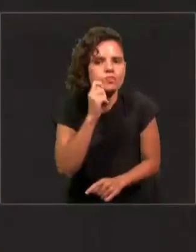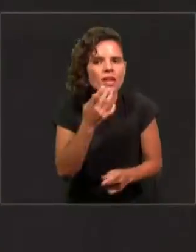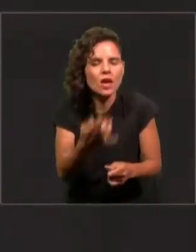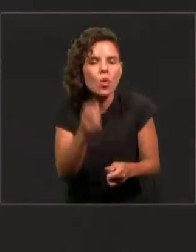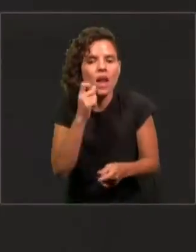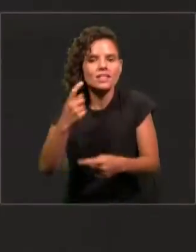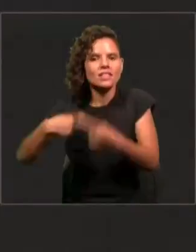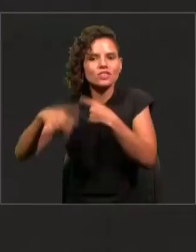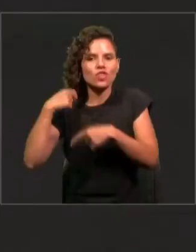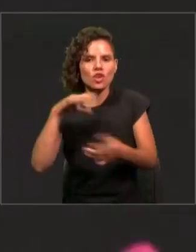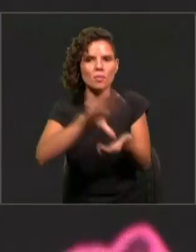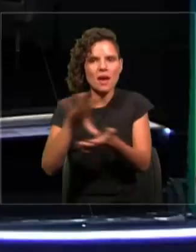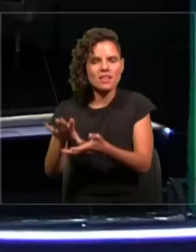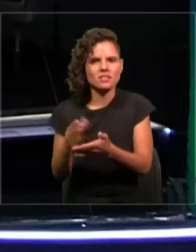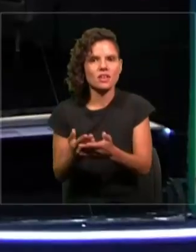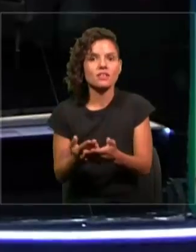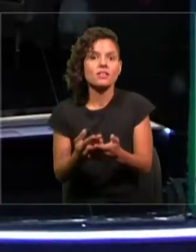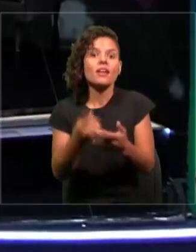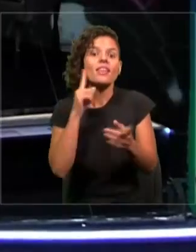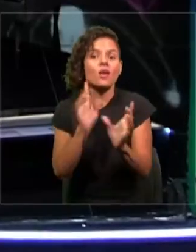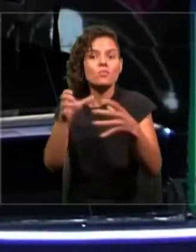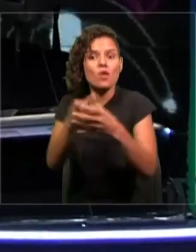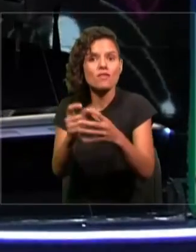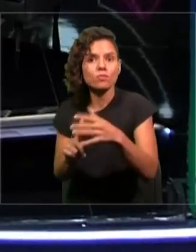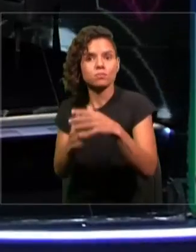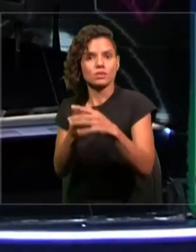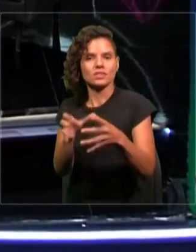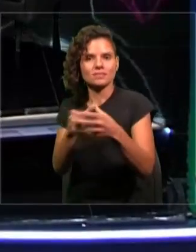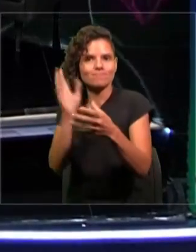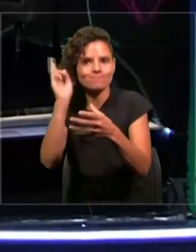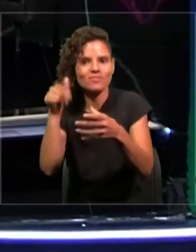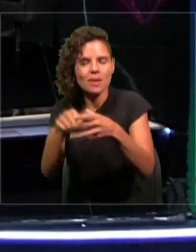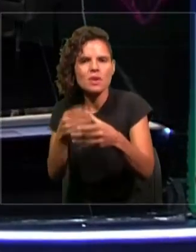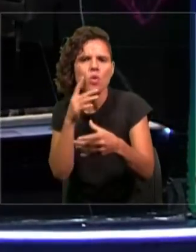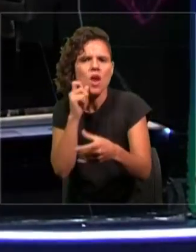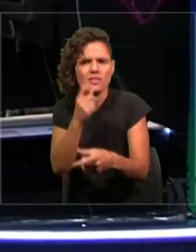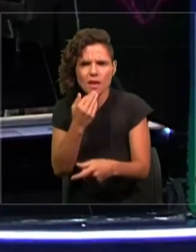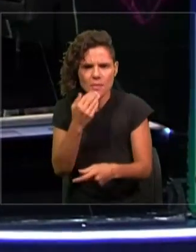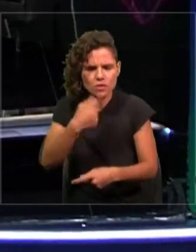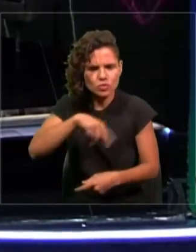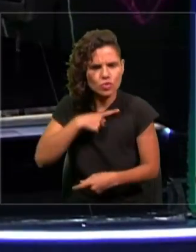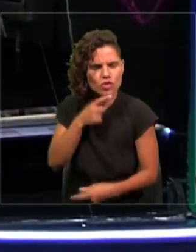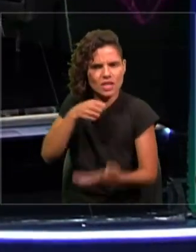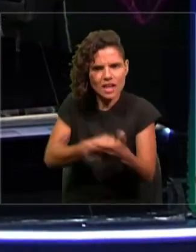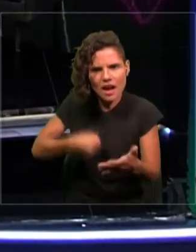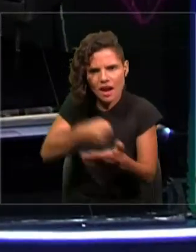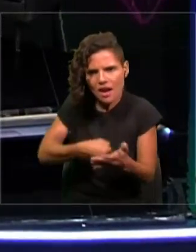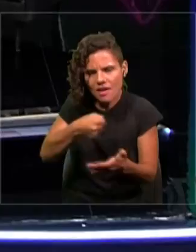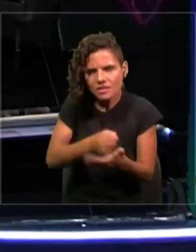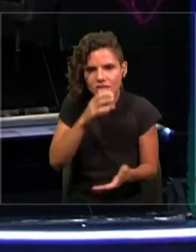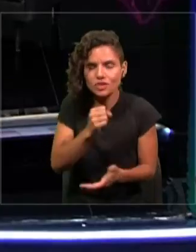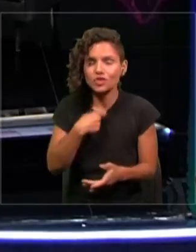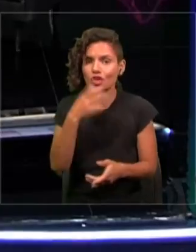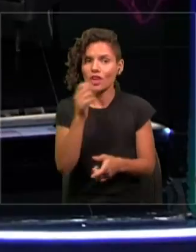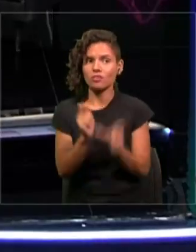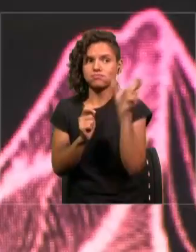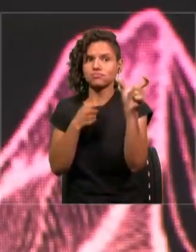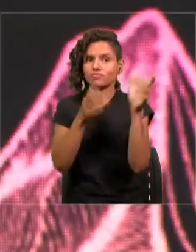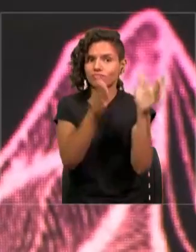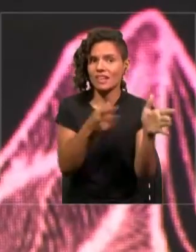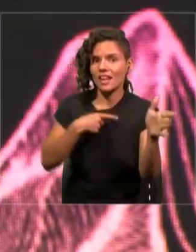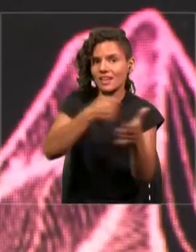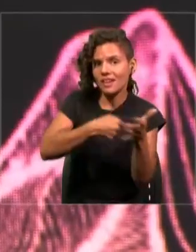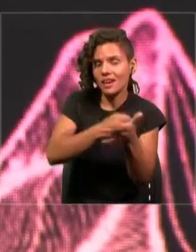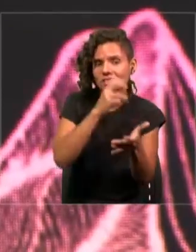de las naciones originarias, y en la cual, por supuesto, que la resistencia, por lo menos que una de las categorías que yo utilizo, nos da a